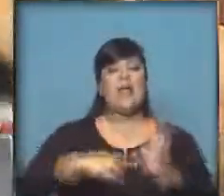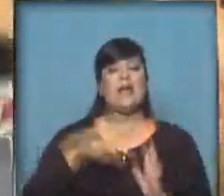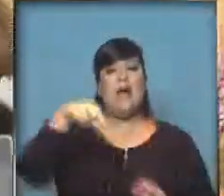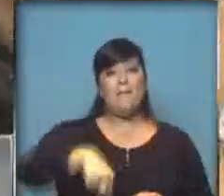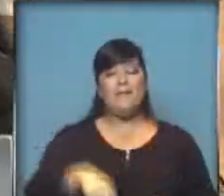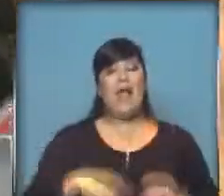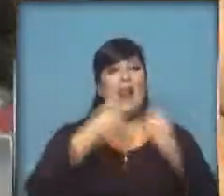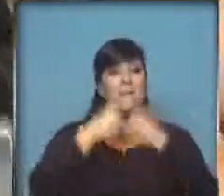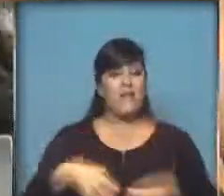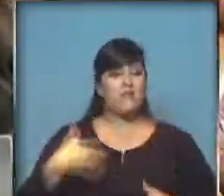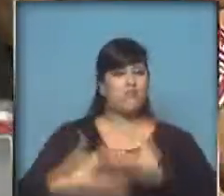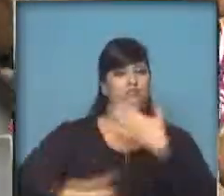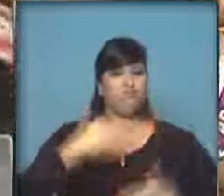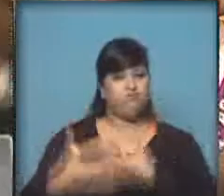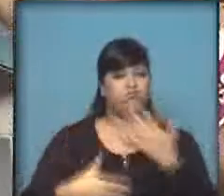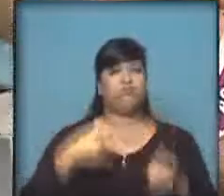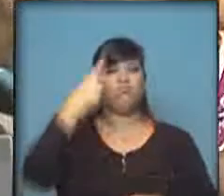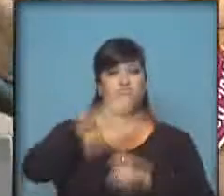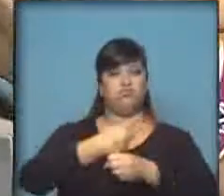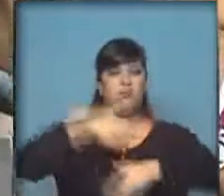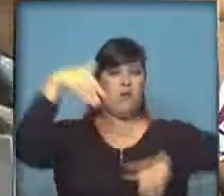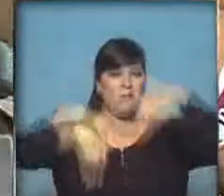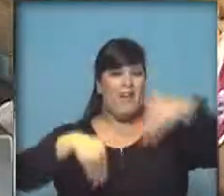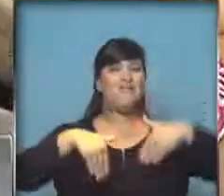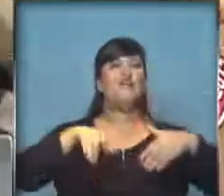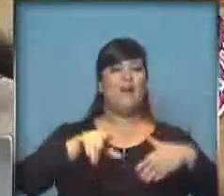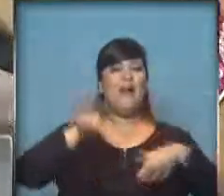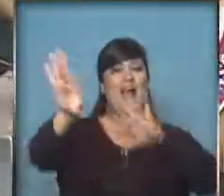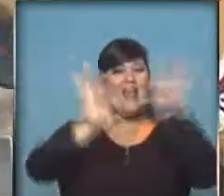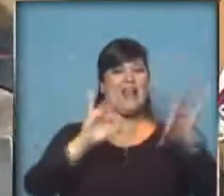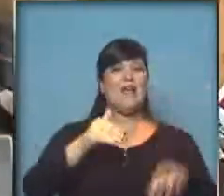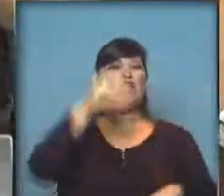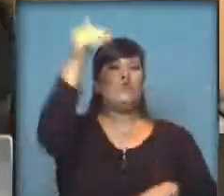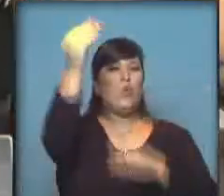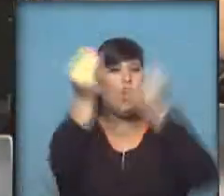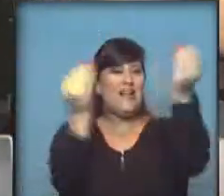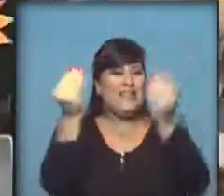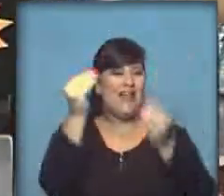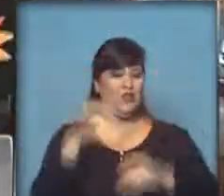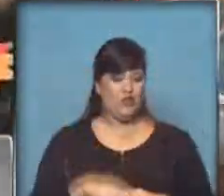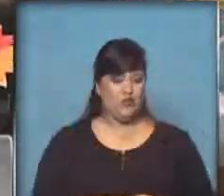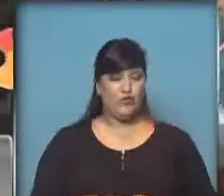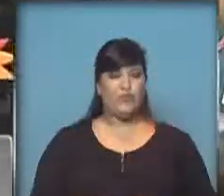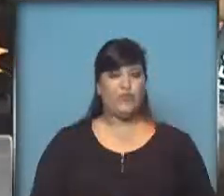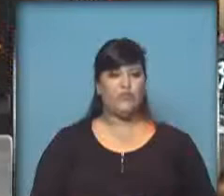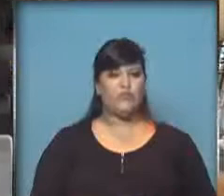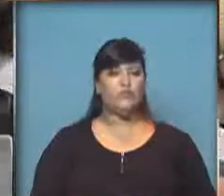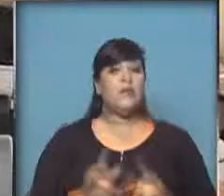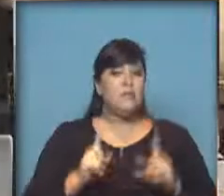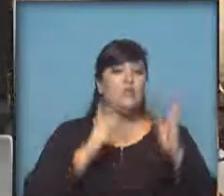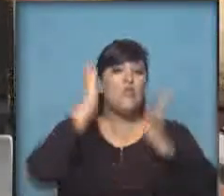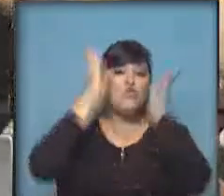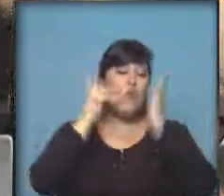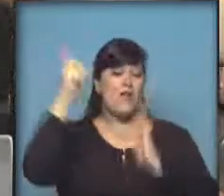marcha las primarias abiertas simultáneas obligatorias, que era un sueño de la Presidenta de